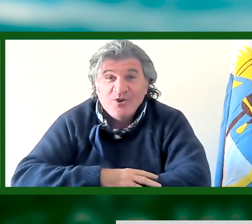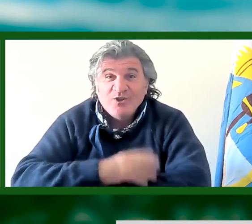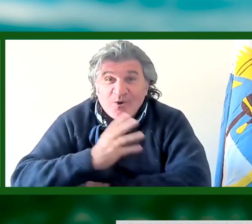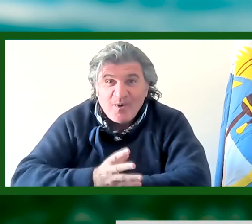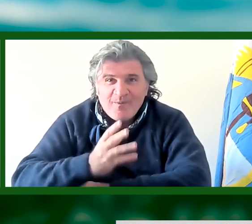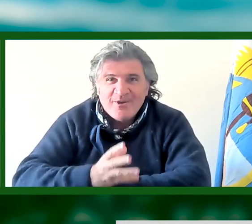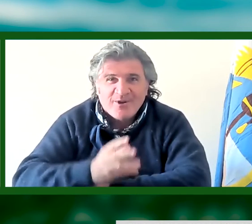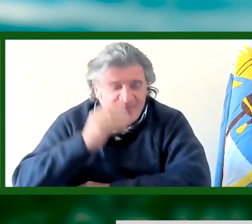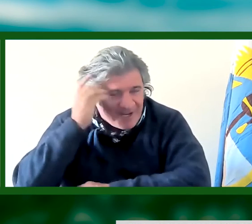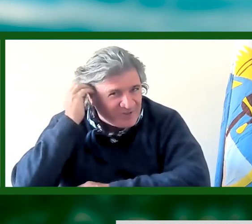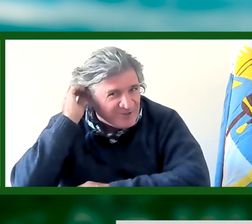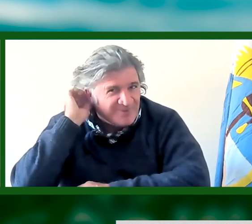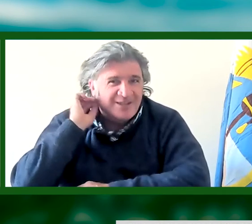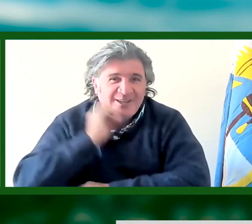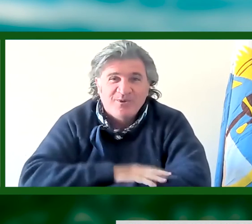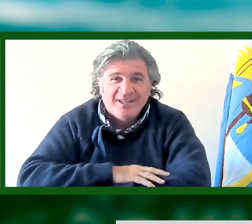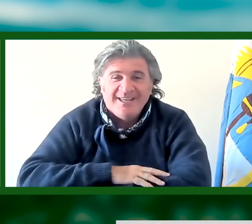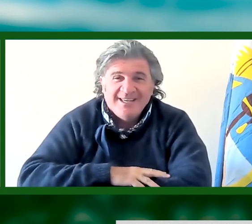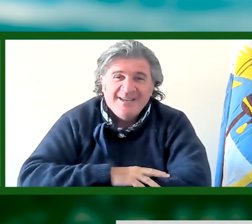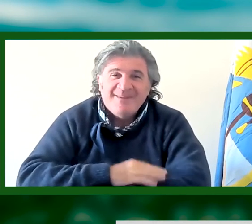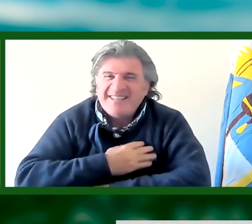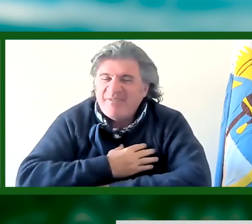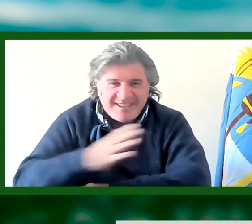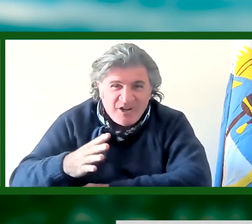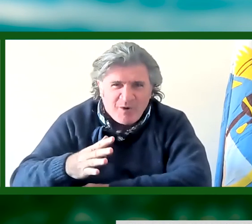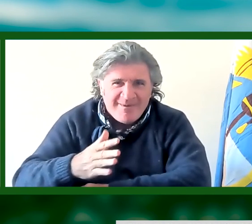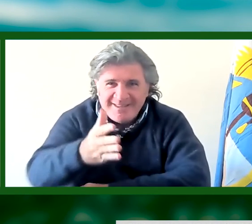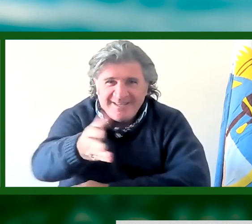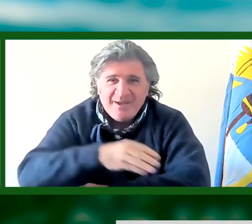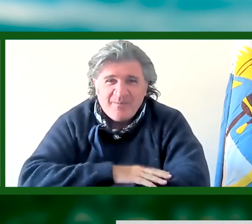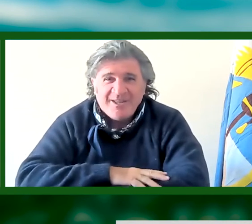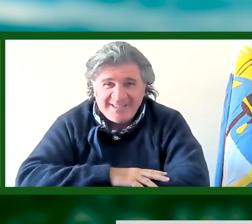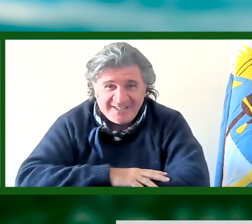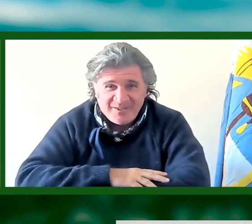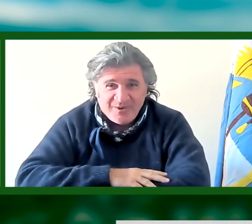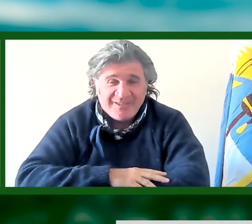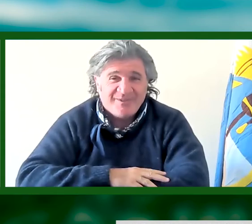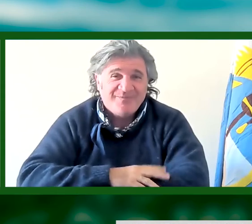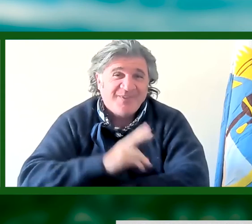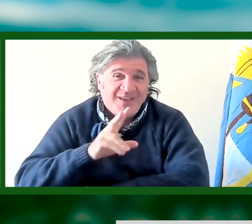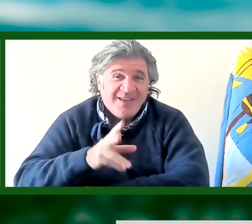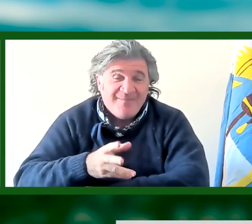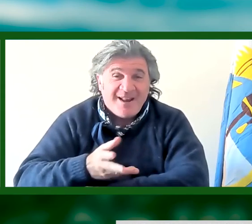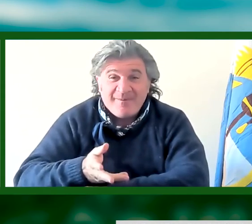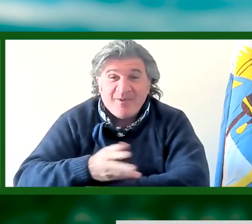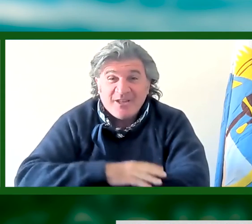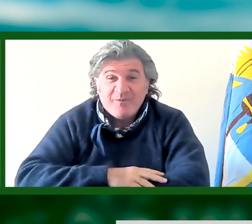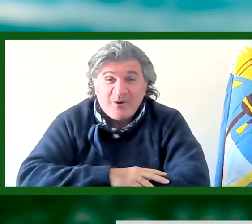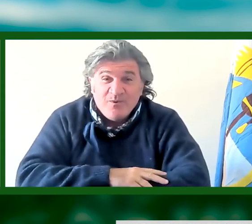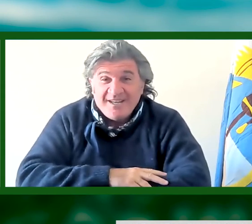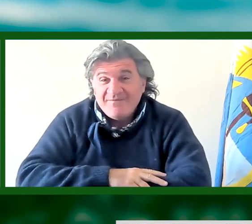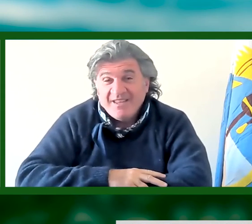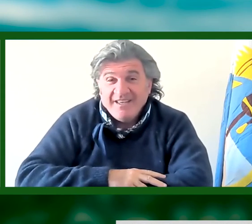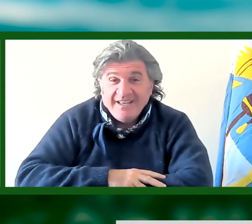desarrollo de los nuevos medios de comunicación. Y el de ustedes me satisface enormemente poder estar haciendo esto. Y para responder